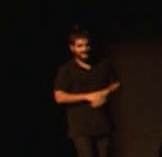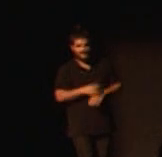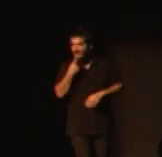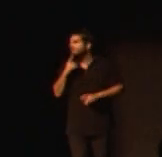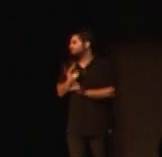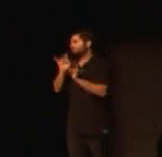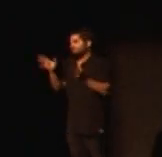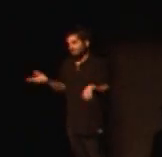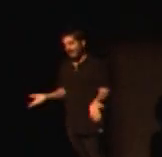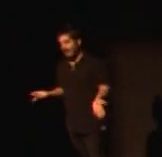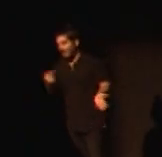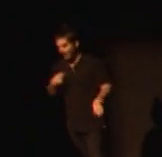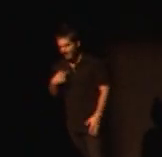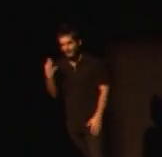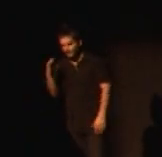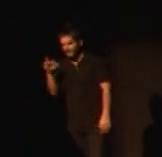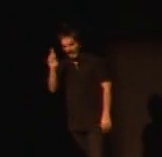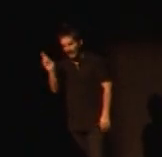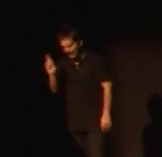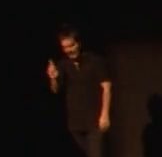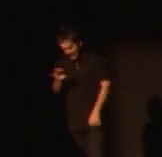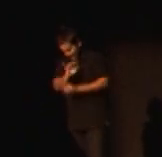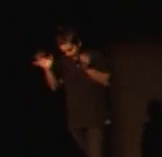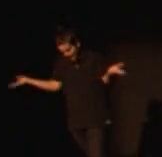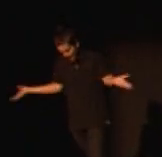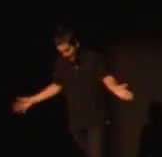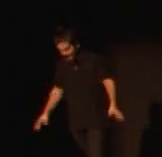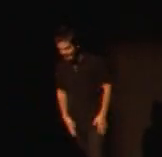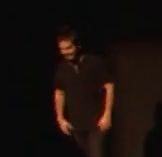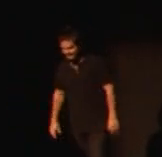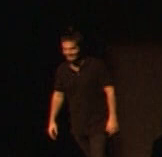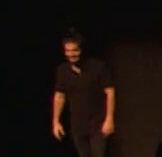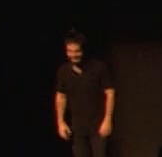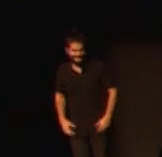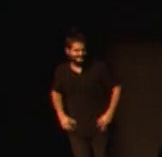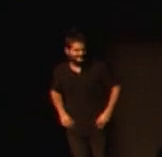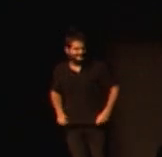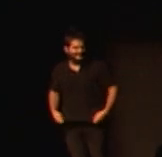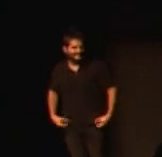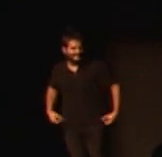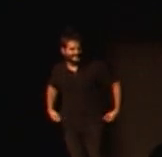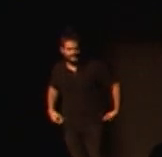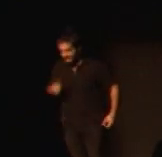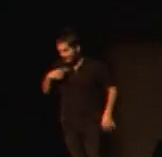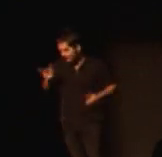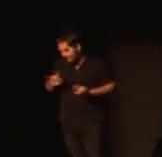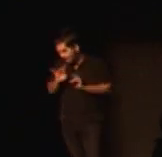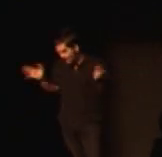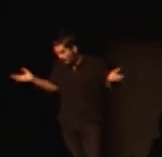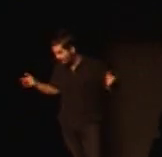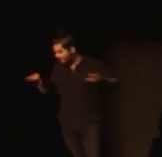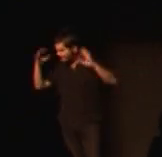que sí, cariño, yo soy Susana Rodríguez, para lo que quieras. Vamos. Digo, sí, sí.